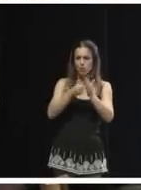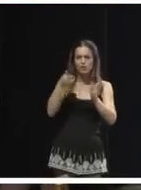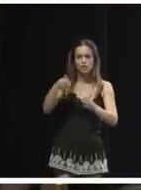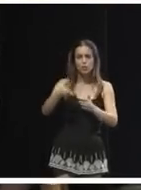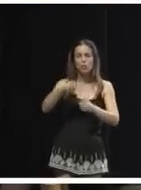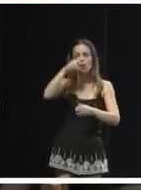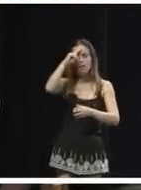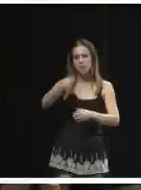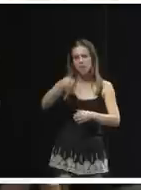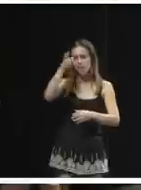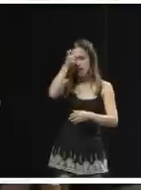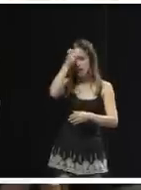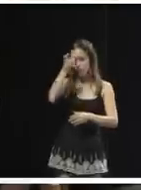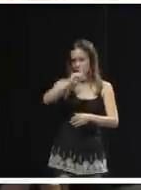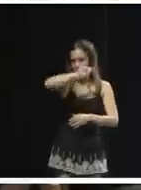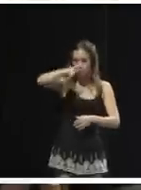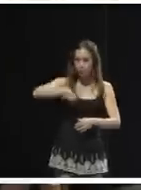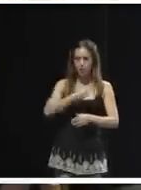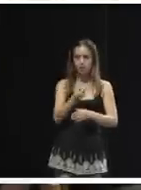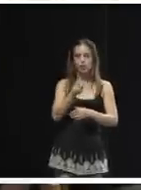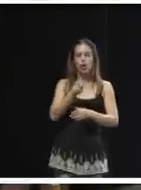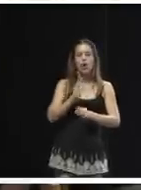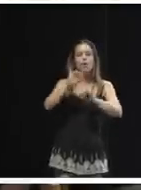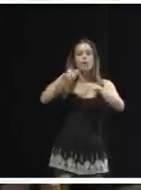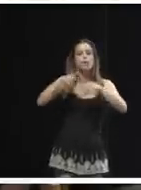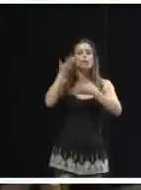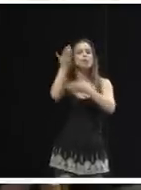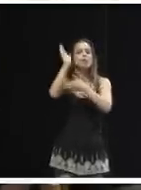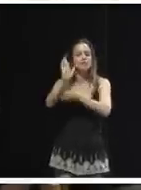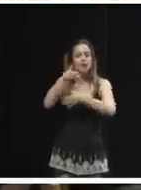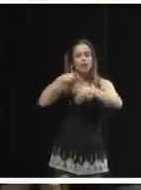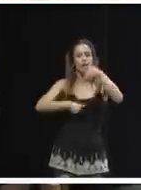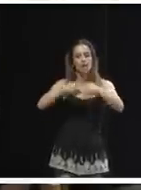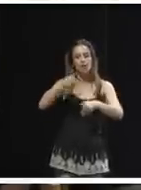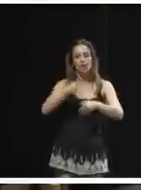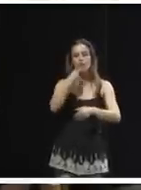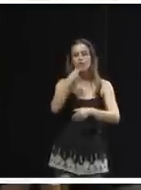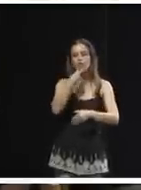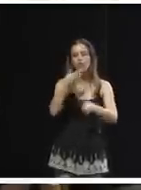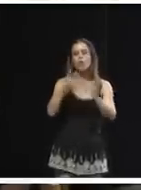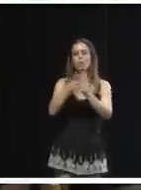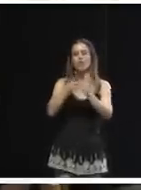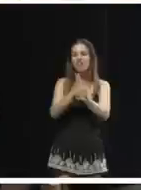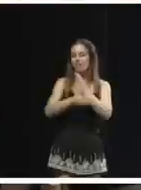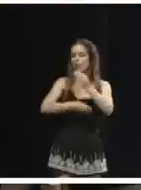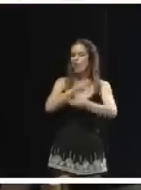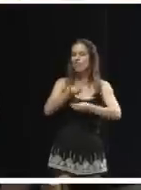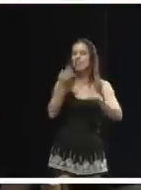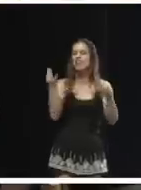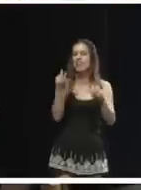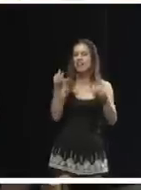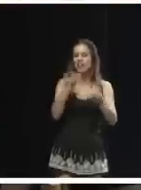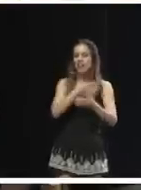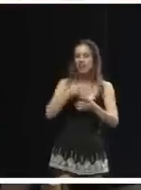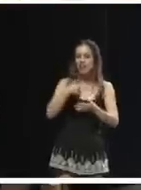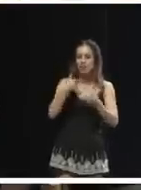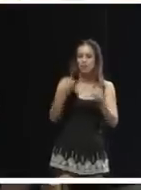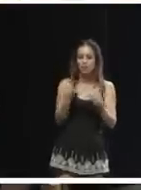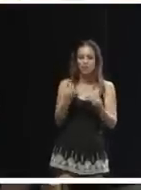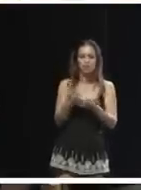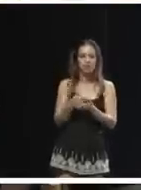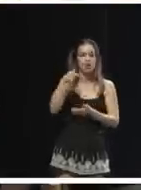por presentarnos a unas elecciones diciendo lo que queremos hacer. Yo hoy vengo a